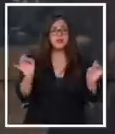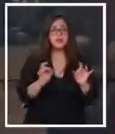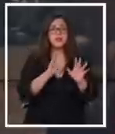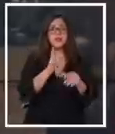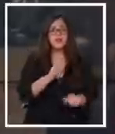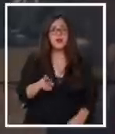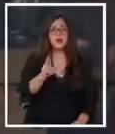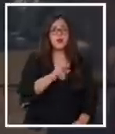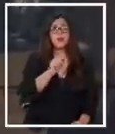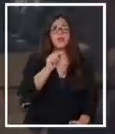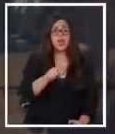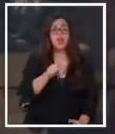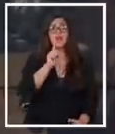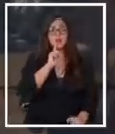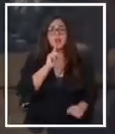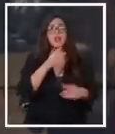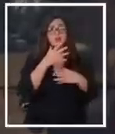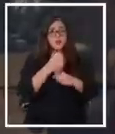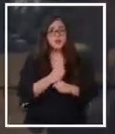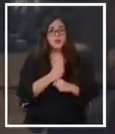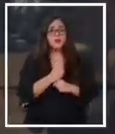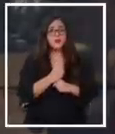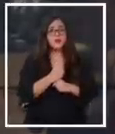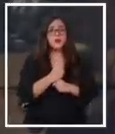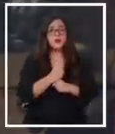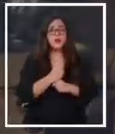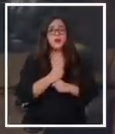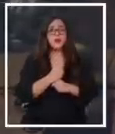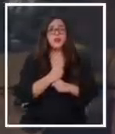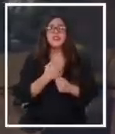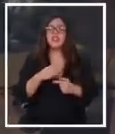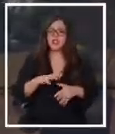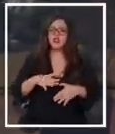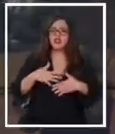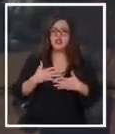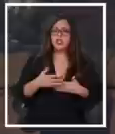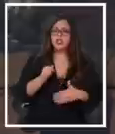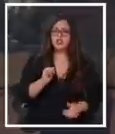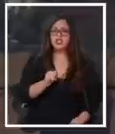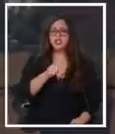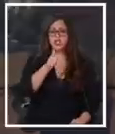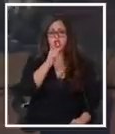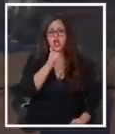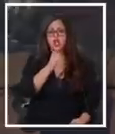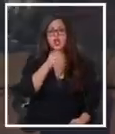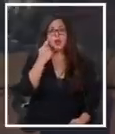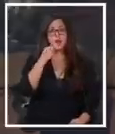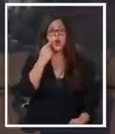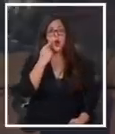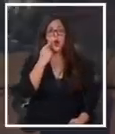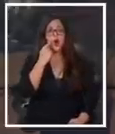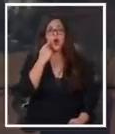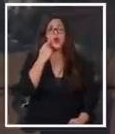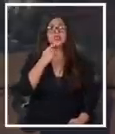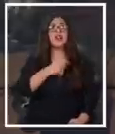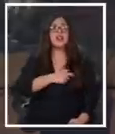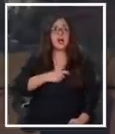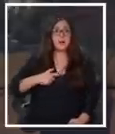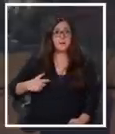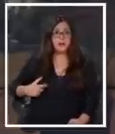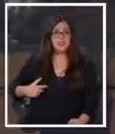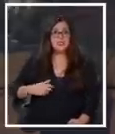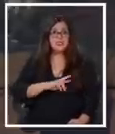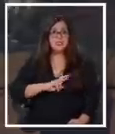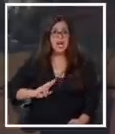haciendo lo mismo y yo sé que vamos a tener muchas presiones lo siento día a día pero acá sepan que desde la presidencia de la república